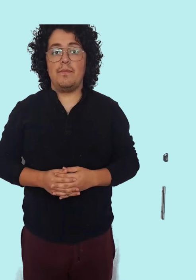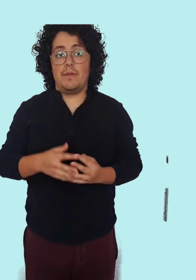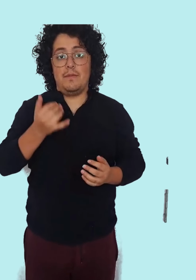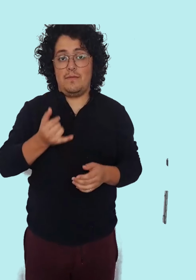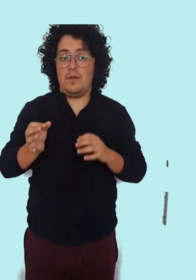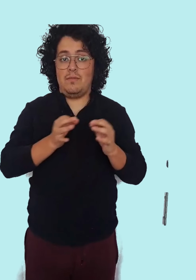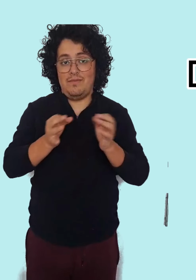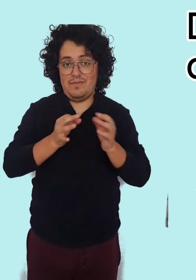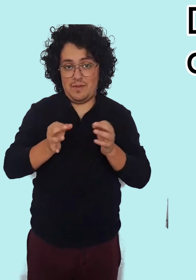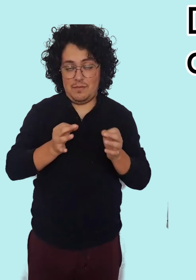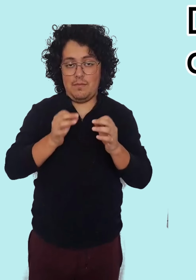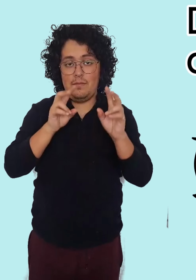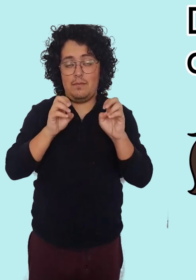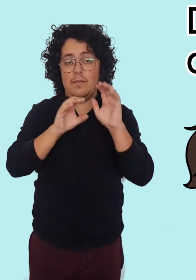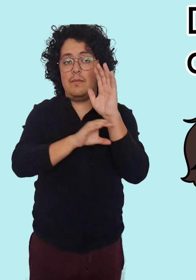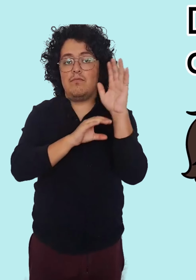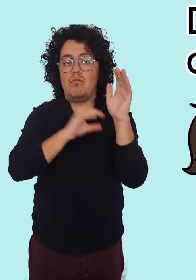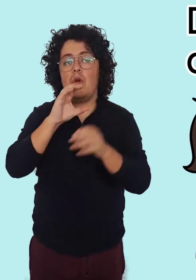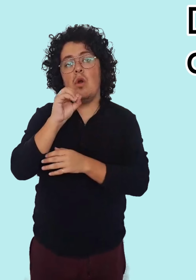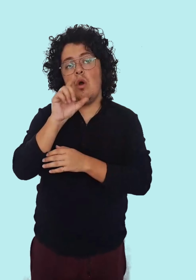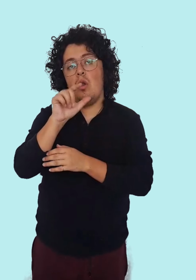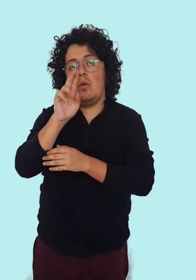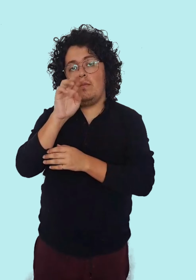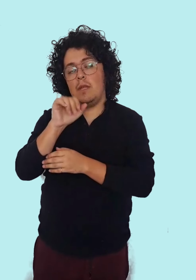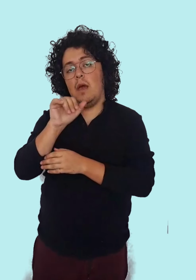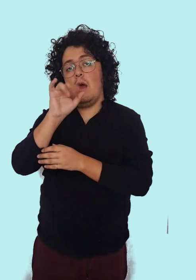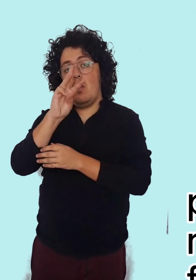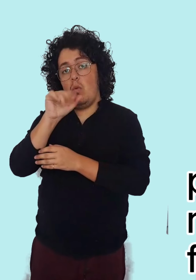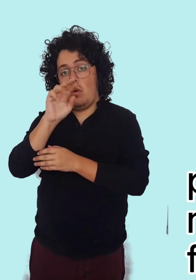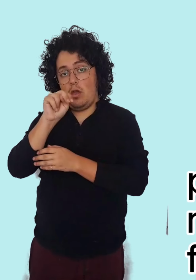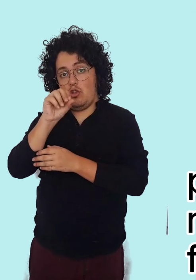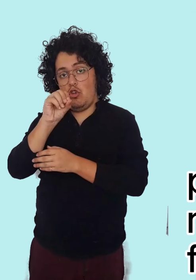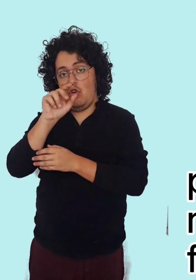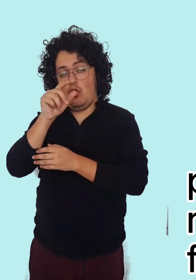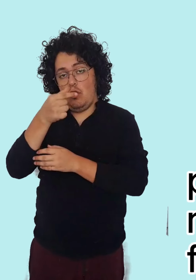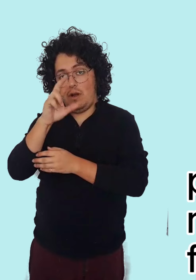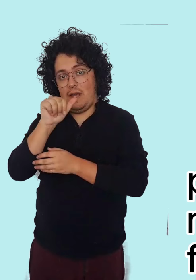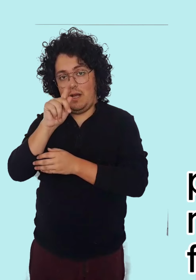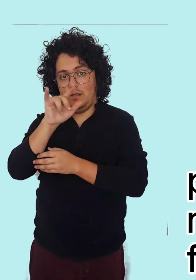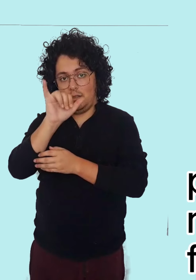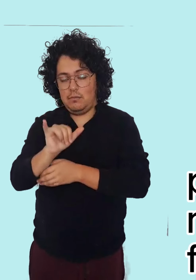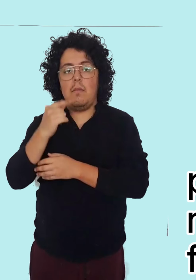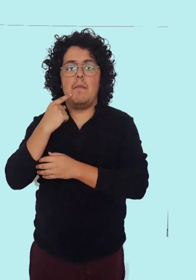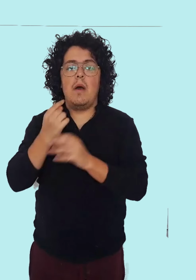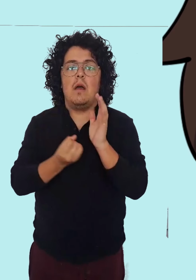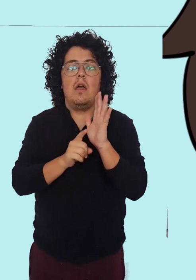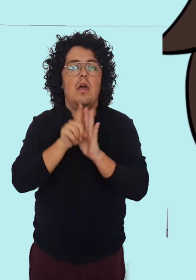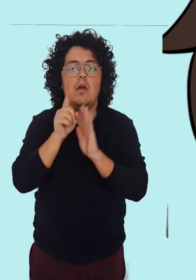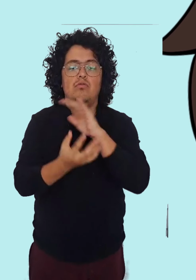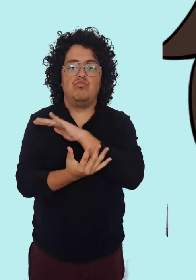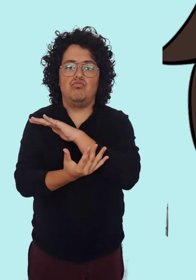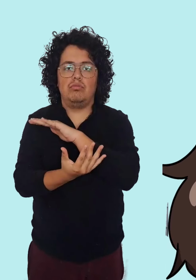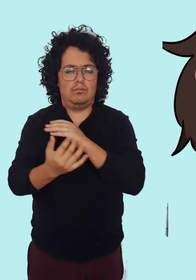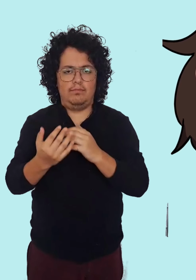Hoy hablaremos de la columna de Winogradsky como medio de enriquecimiento para el cultivo de organismos fotosintéticos. Pero